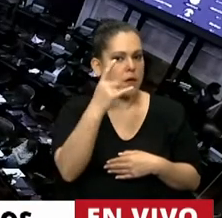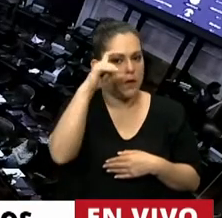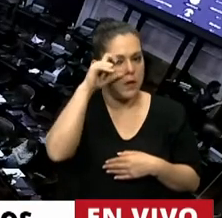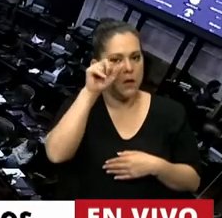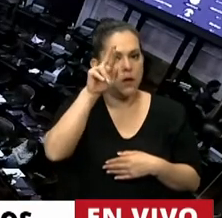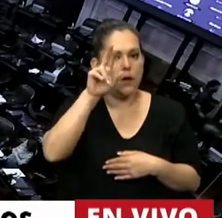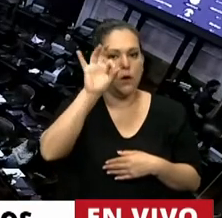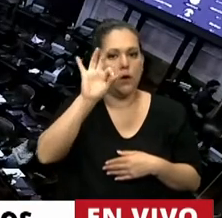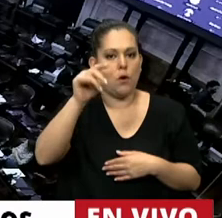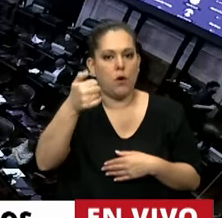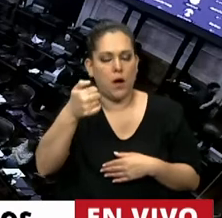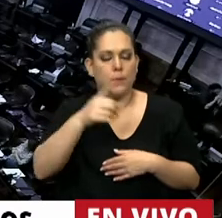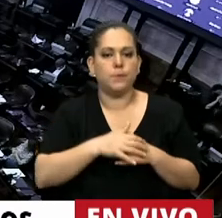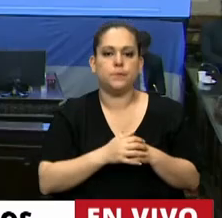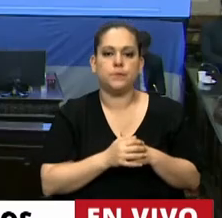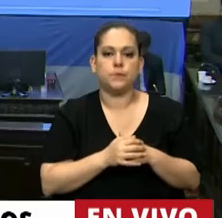Diputada Alcira Figueroa.